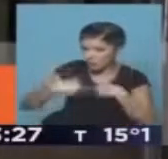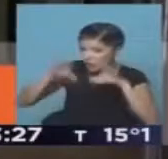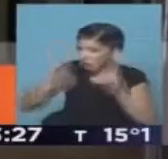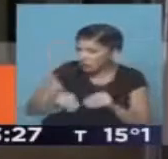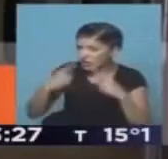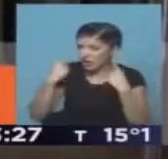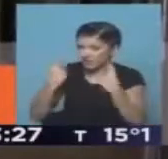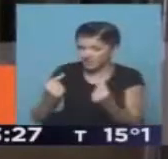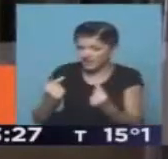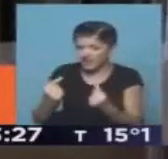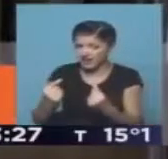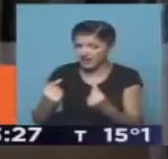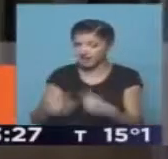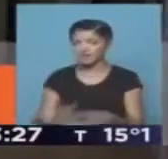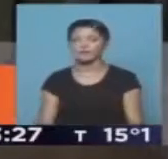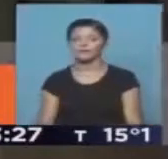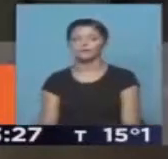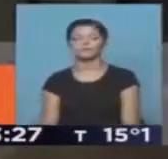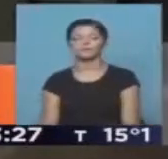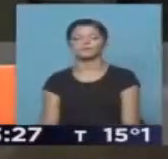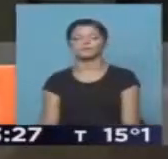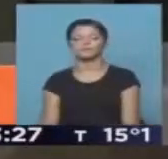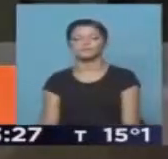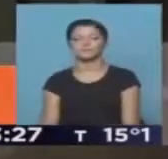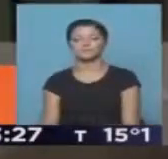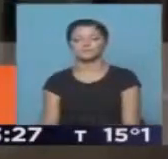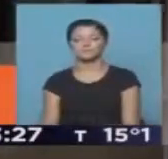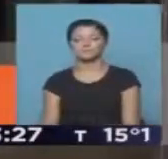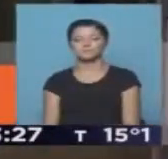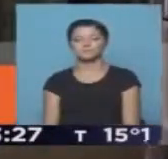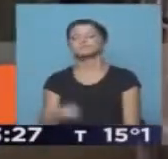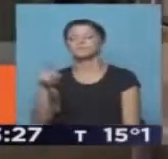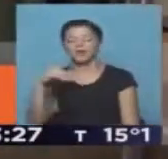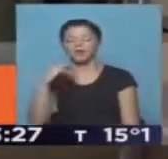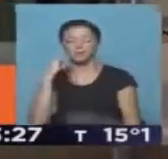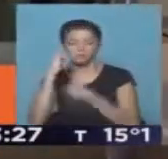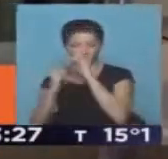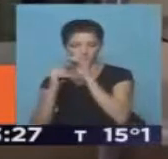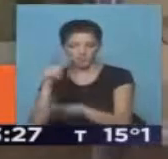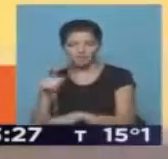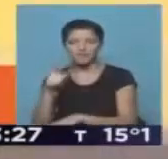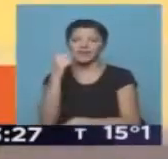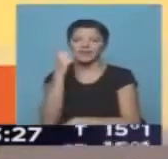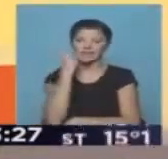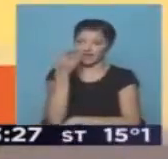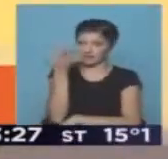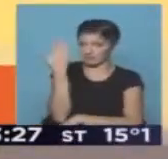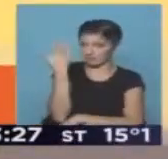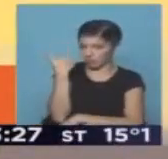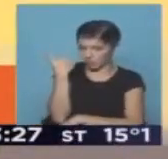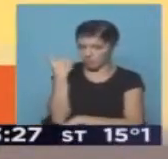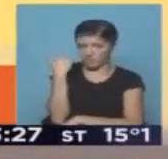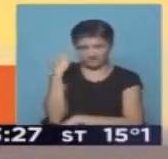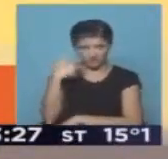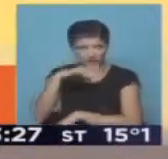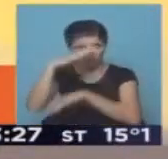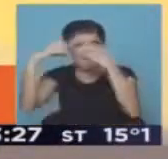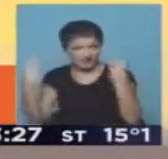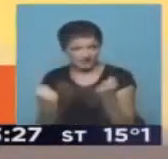bueno siguiendo la línea que dice que de la que hablaba jorge en los últimos días en coincidencia con este aniversario tan